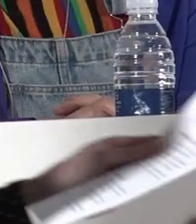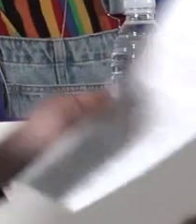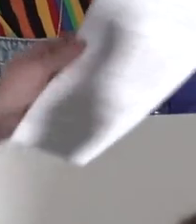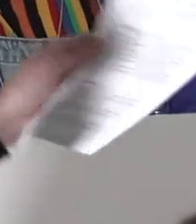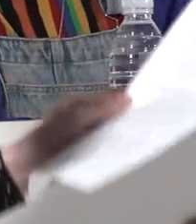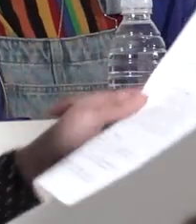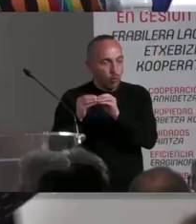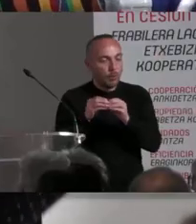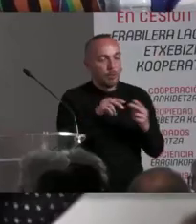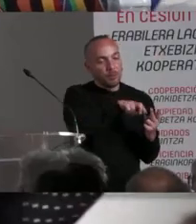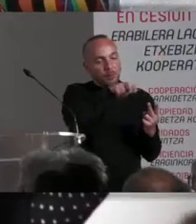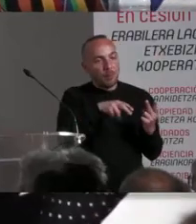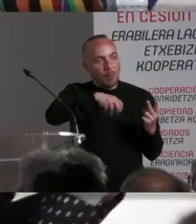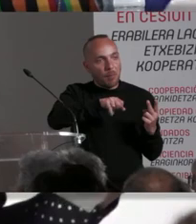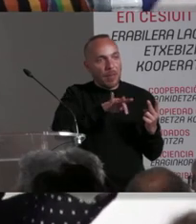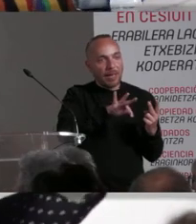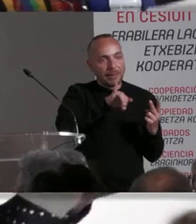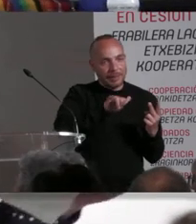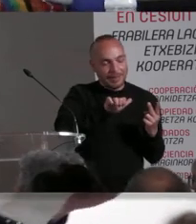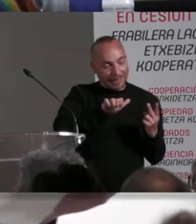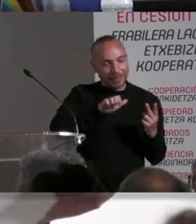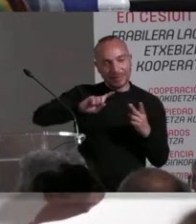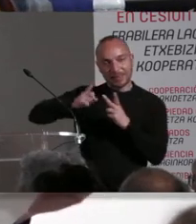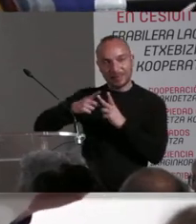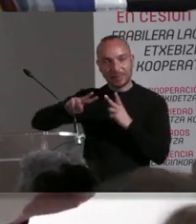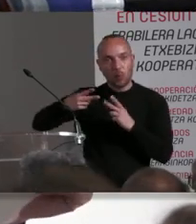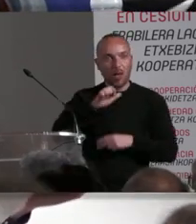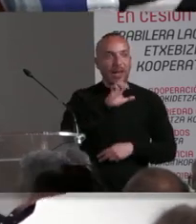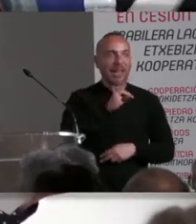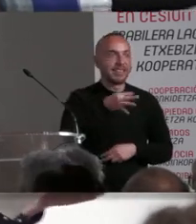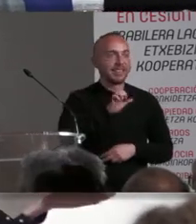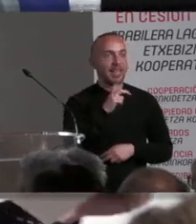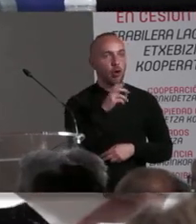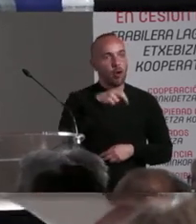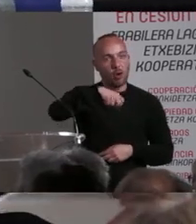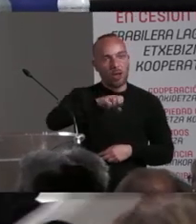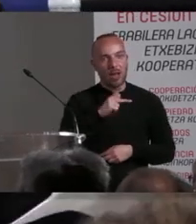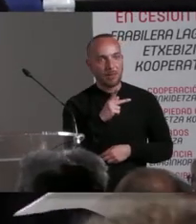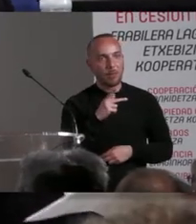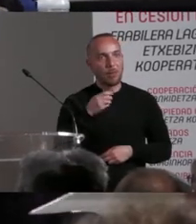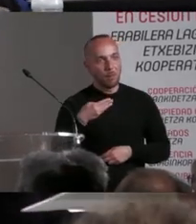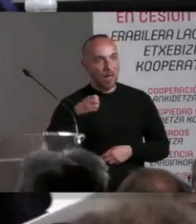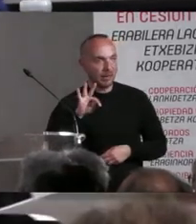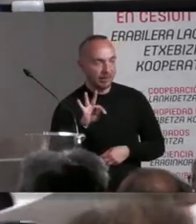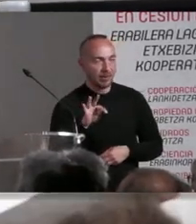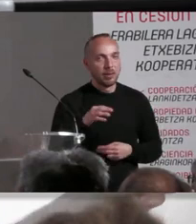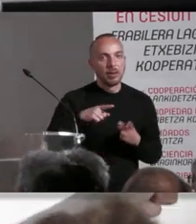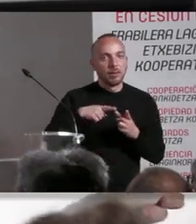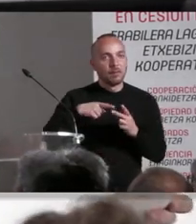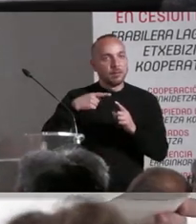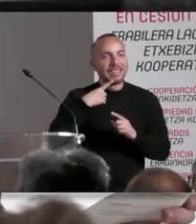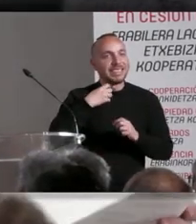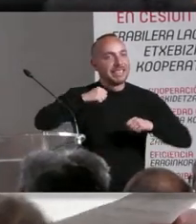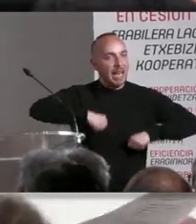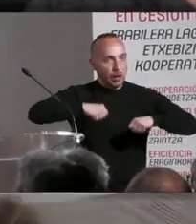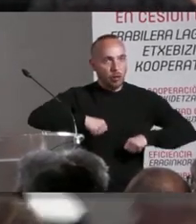lado está Maite Gaztelu, de Checonac Bat, una iniciativa social senior con un sueño muy claro, construir y vivir en un espacio de